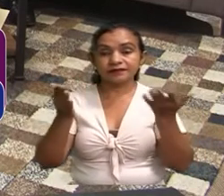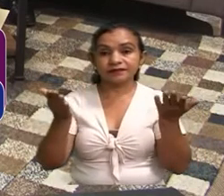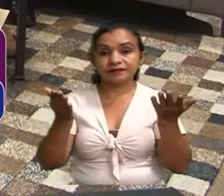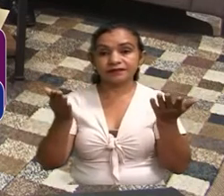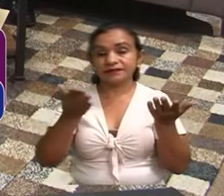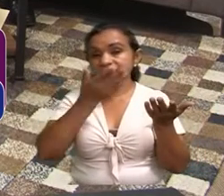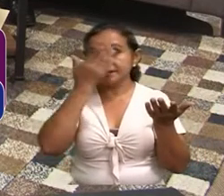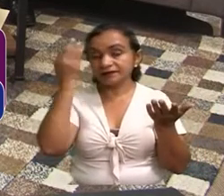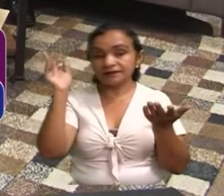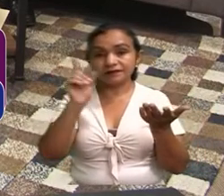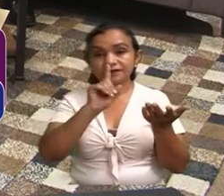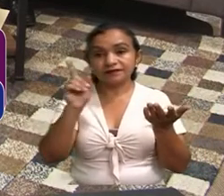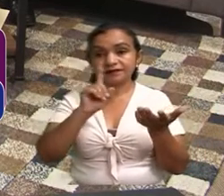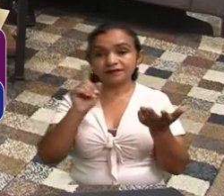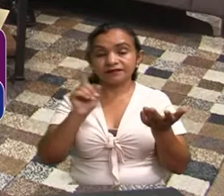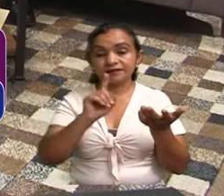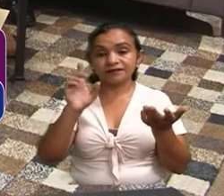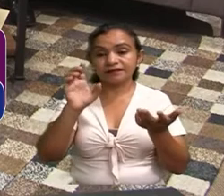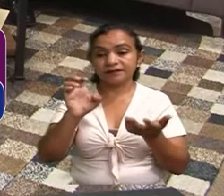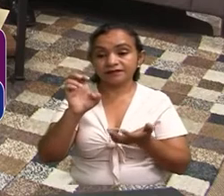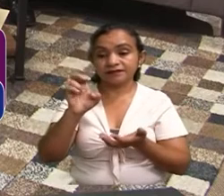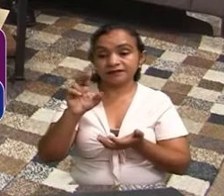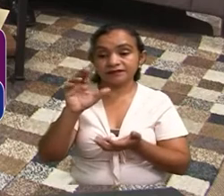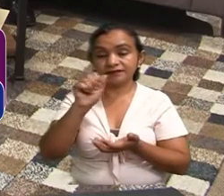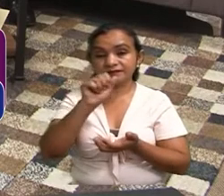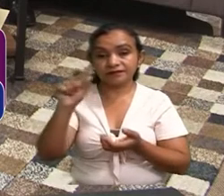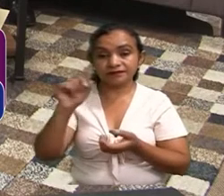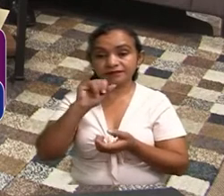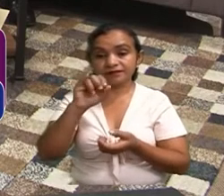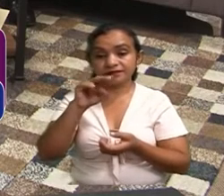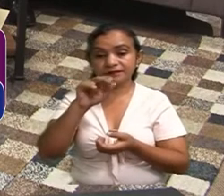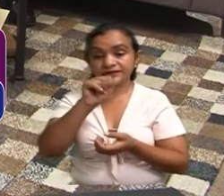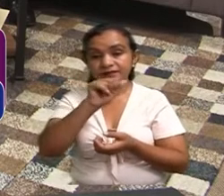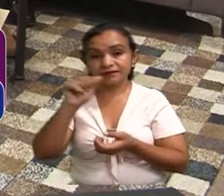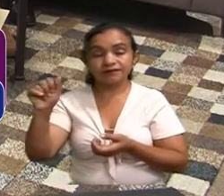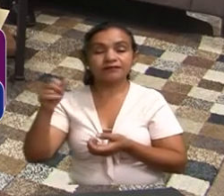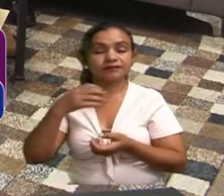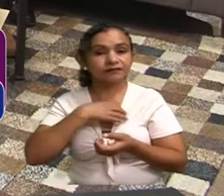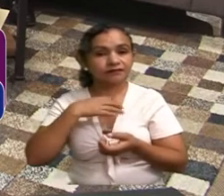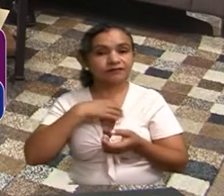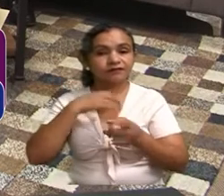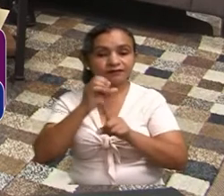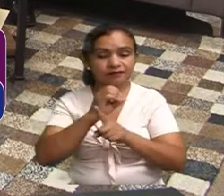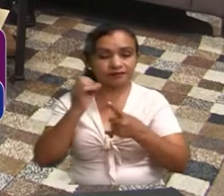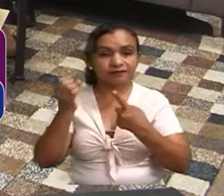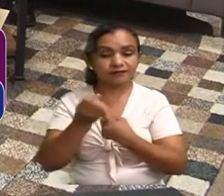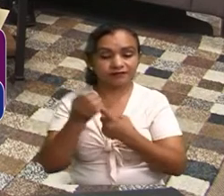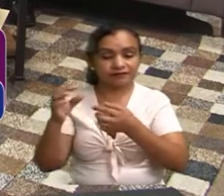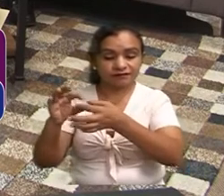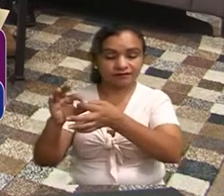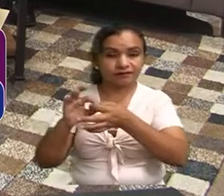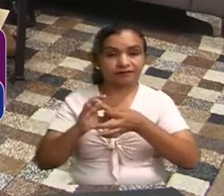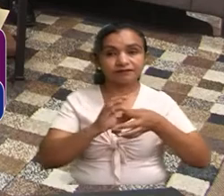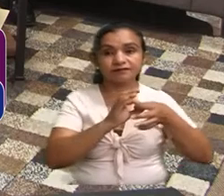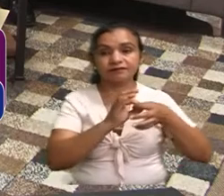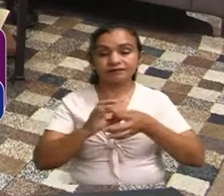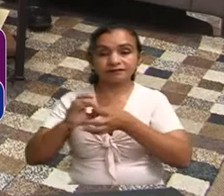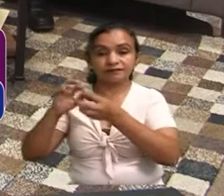en alto. El ENACAL, INAA y el nuevo FISE somos los que estamos organizando eso. Es decir, este es las